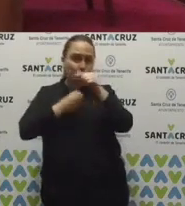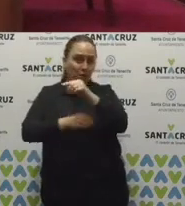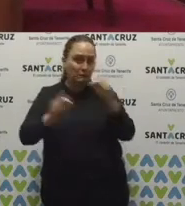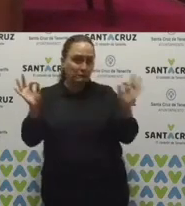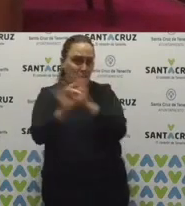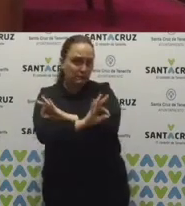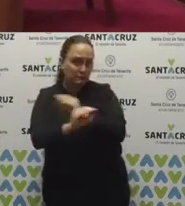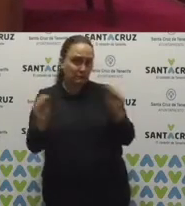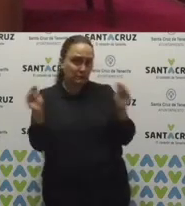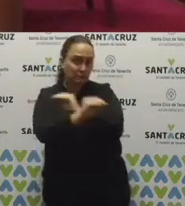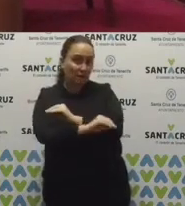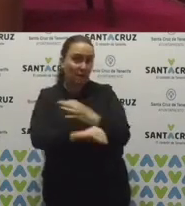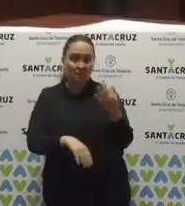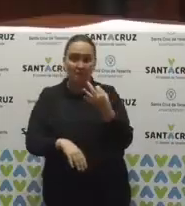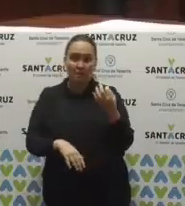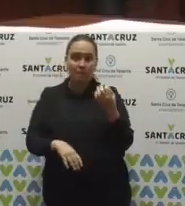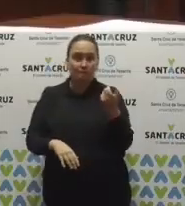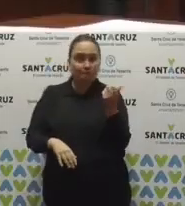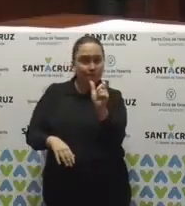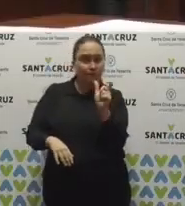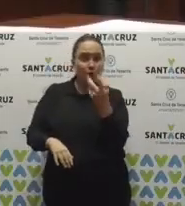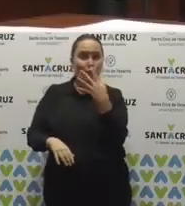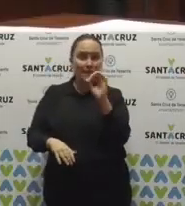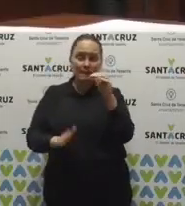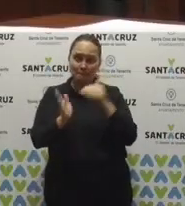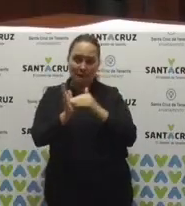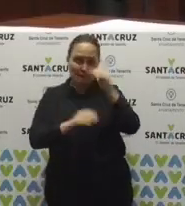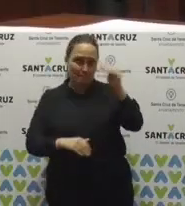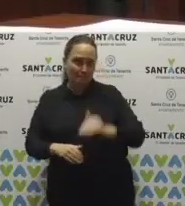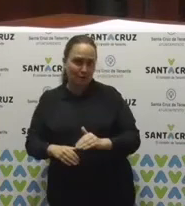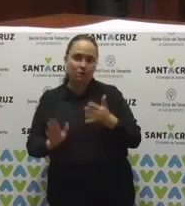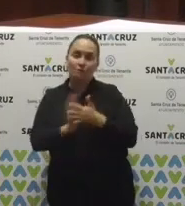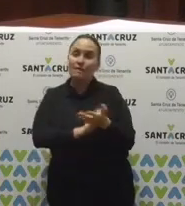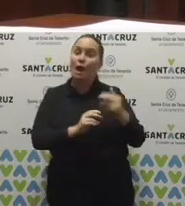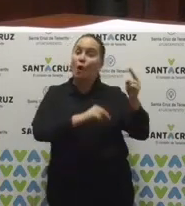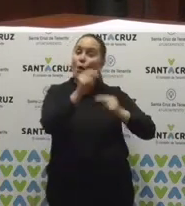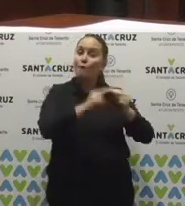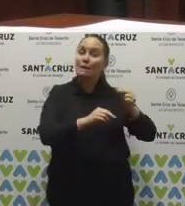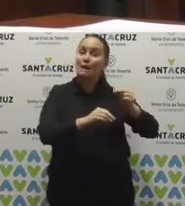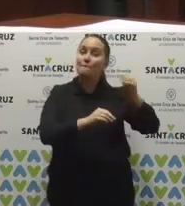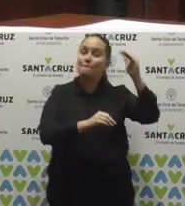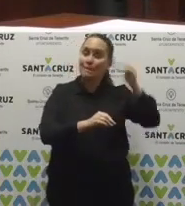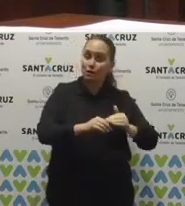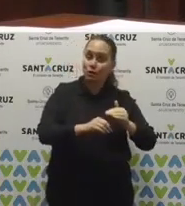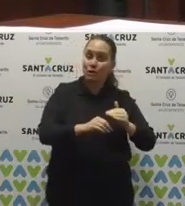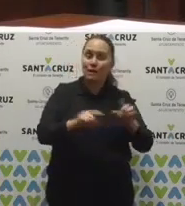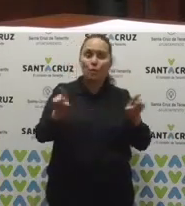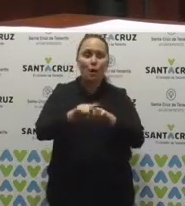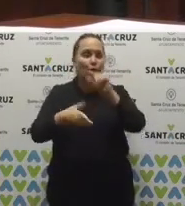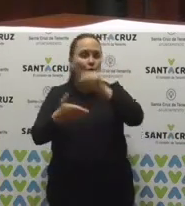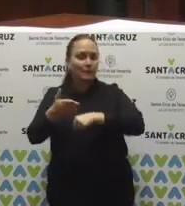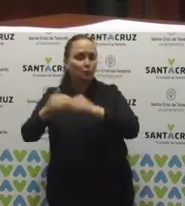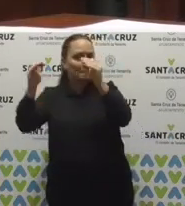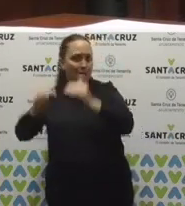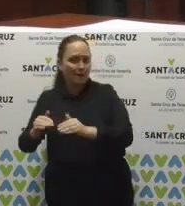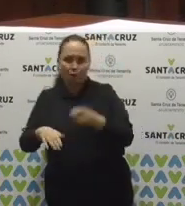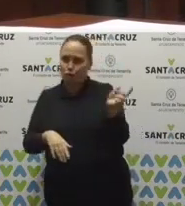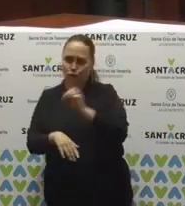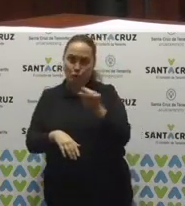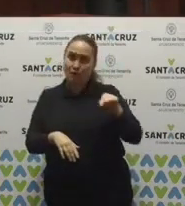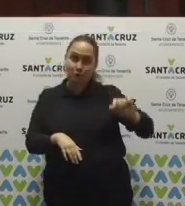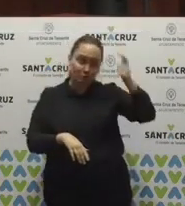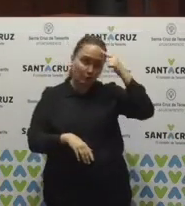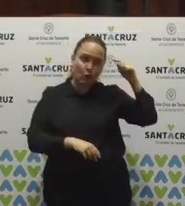tiene que ser inferior a 40 mil obra menor no es sinónimo de contrato menor de obras el primer concepto hace referencia a la entidad constructiva